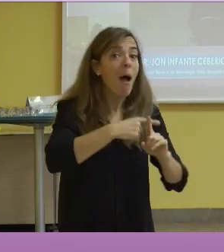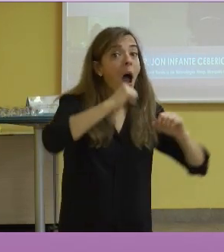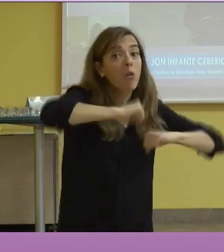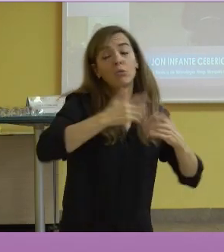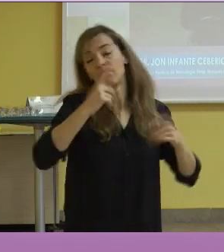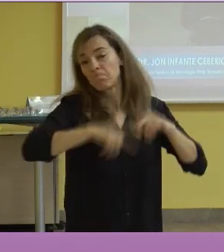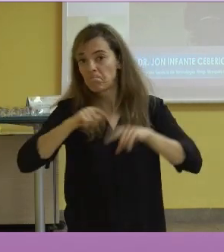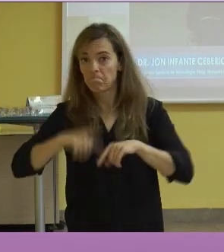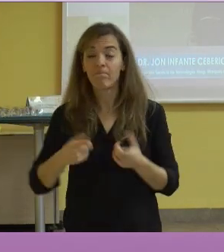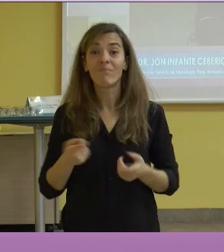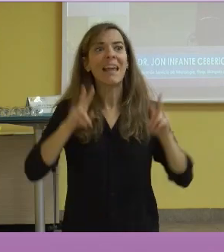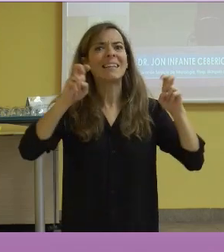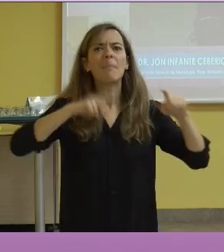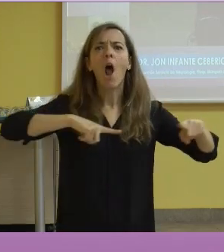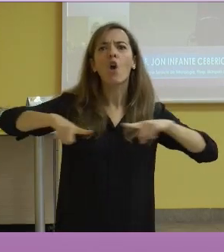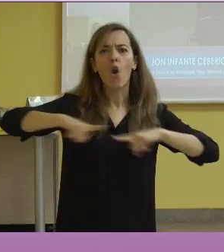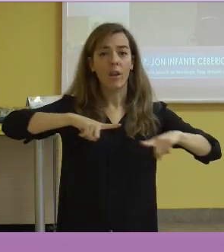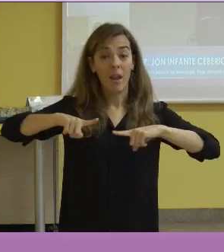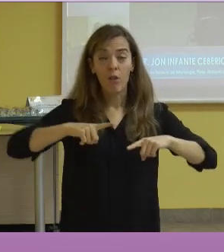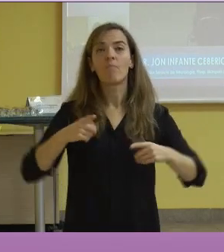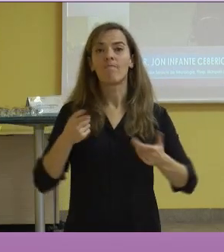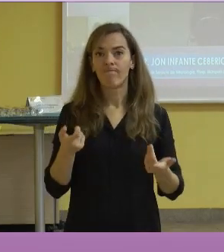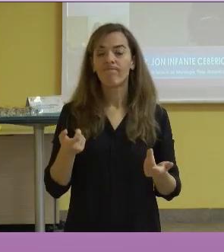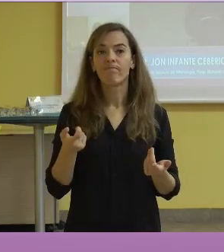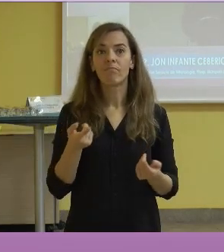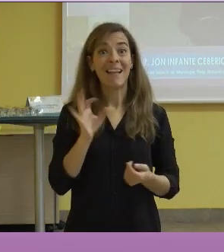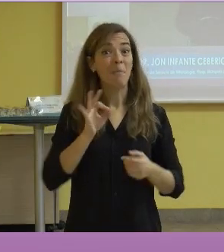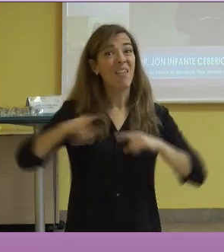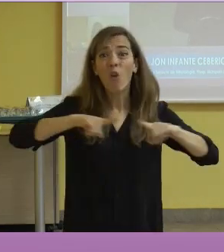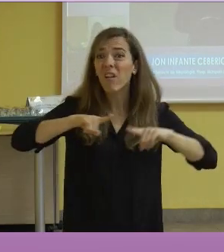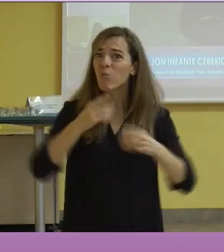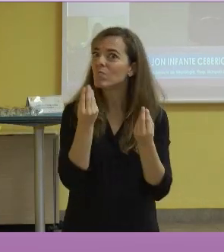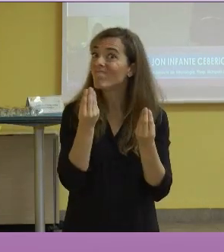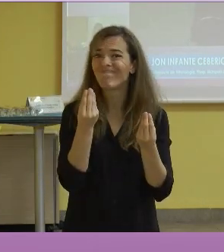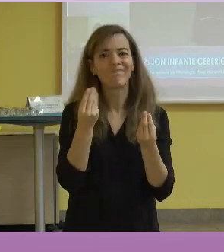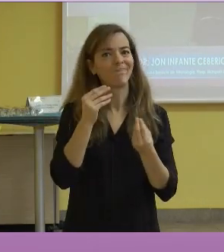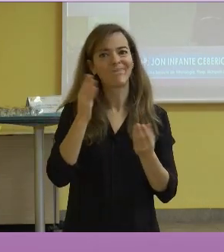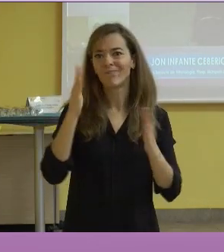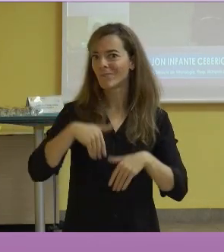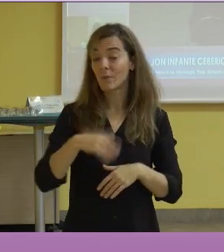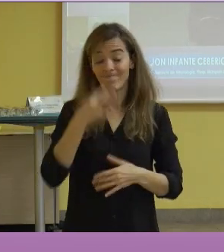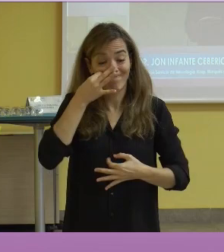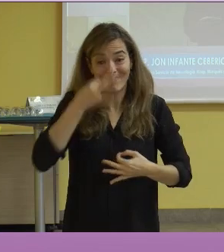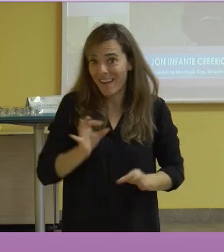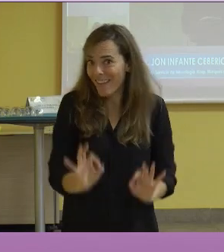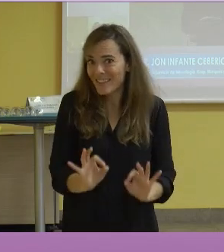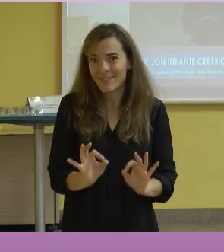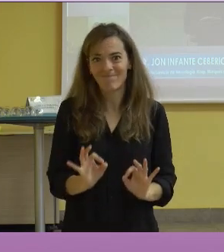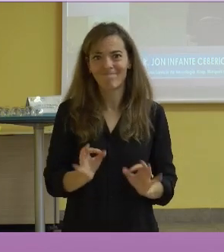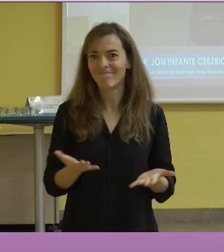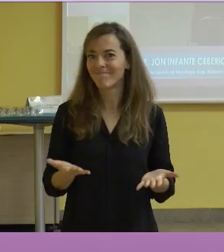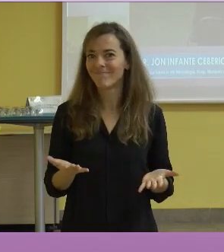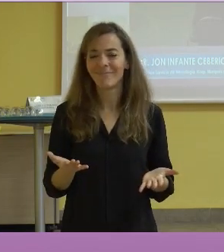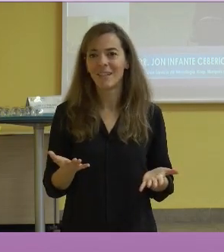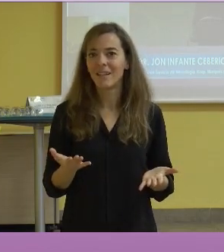Respecto al tema de la coordinación, la verdad es que no hay mucha. Es la realidad.